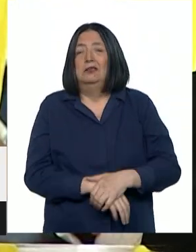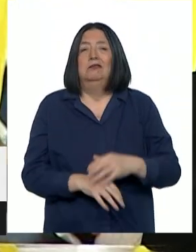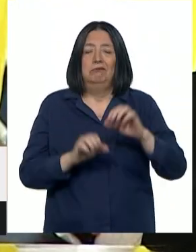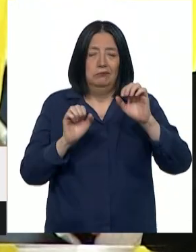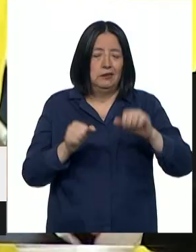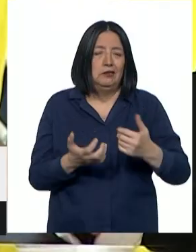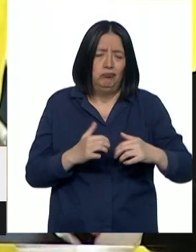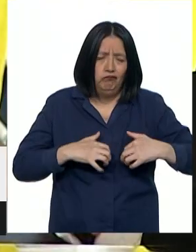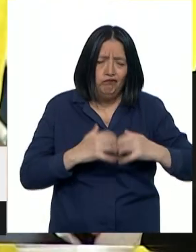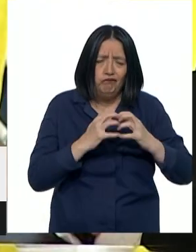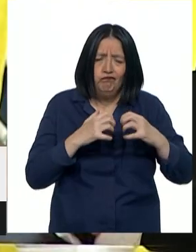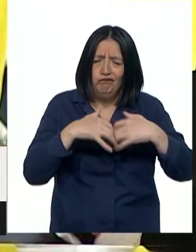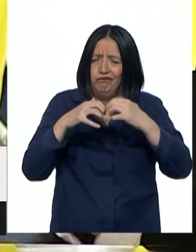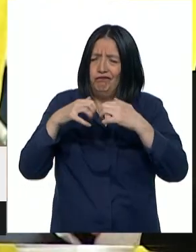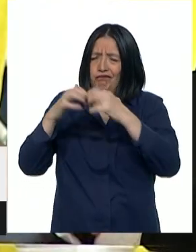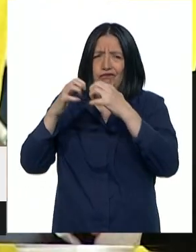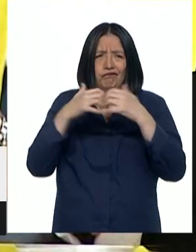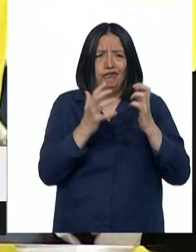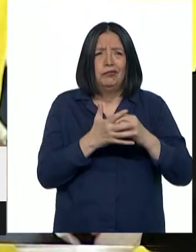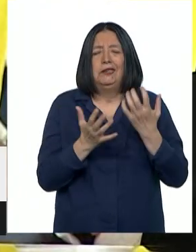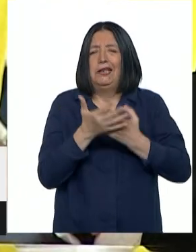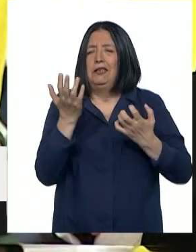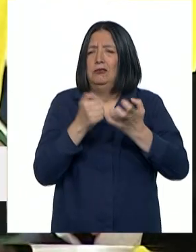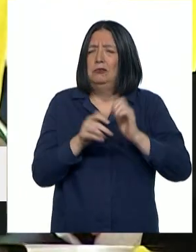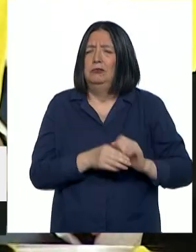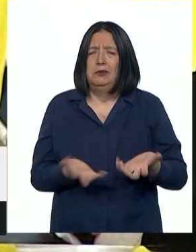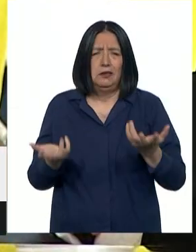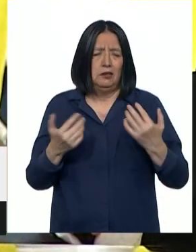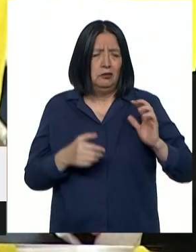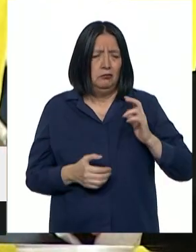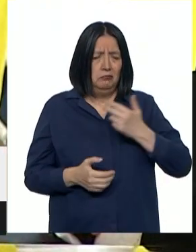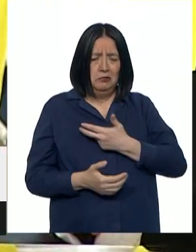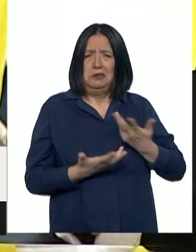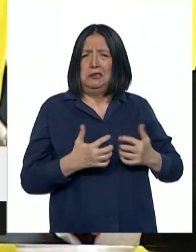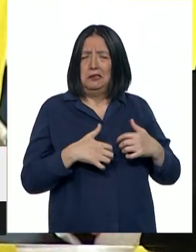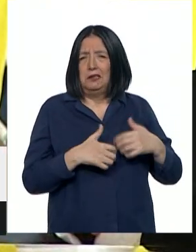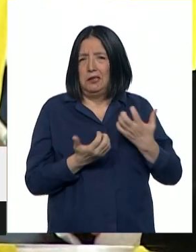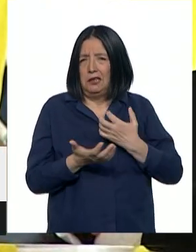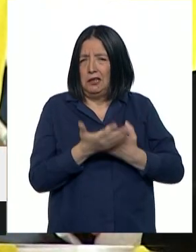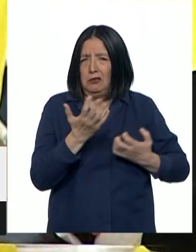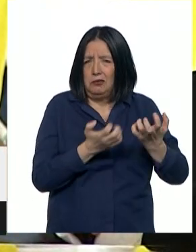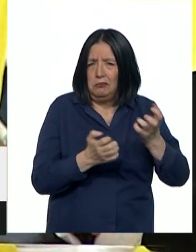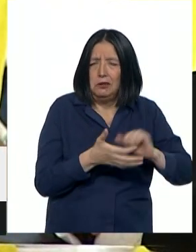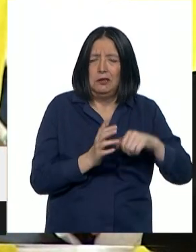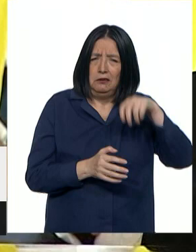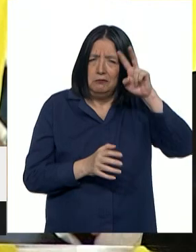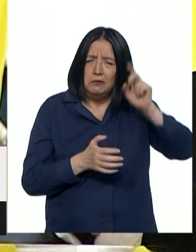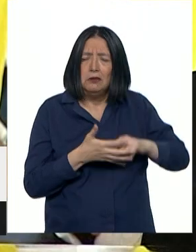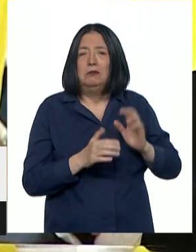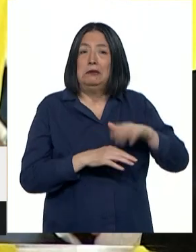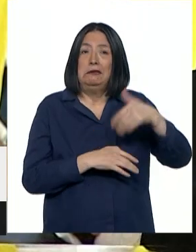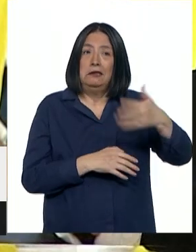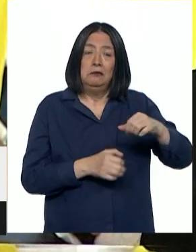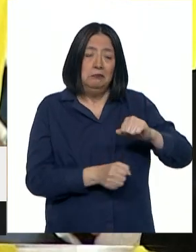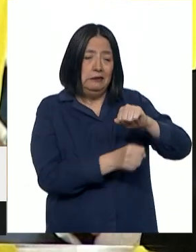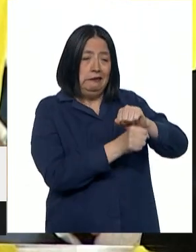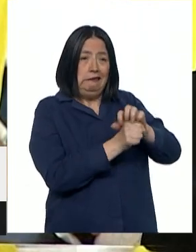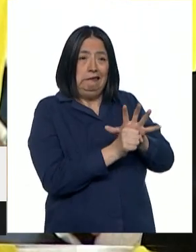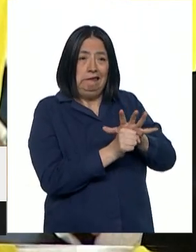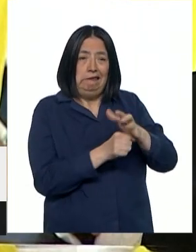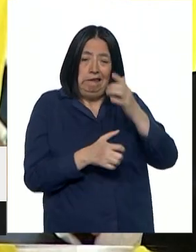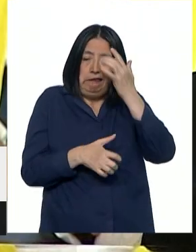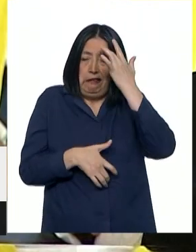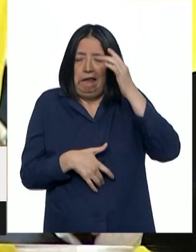es reactivar la economía, sus economías, nuestra economía, porque luego de la pandemia del